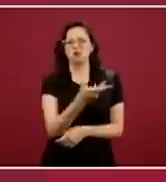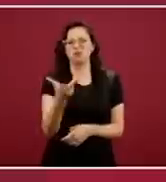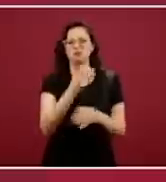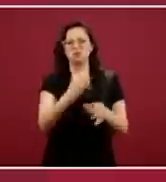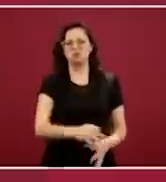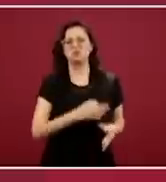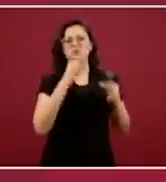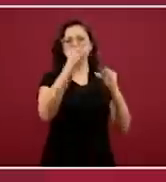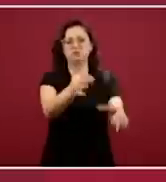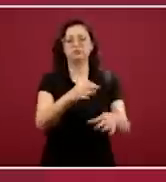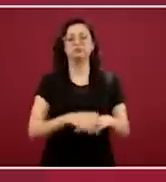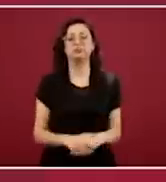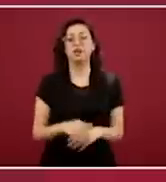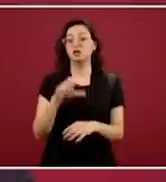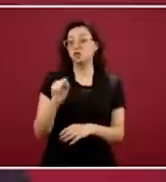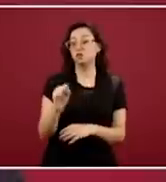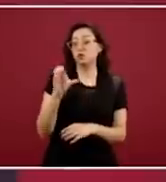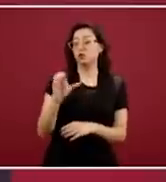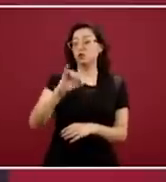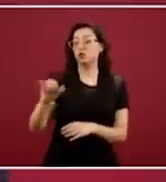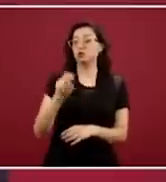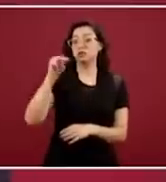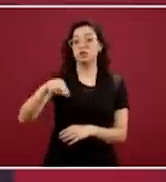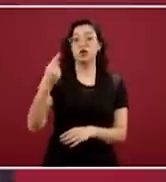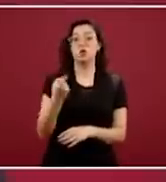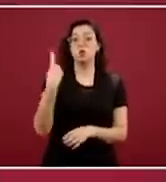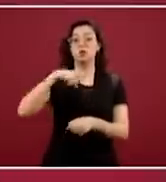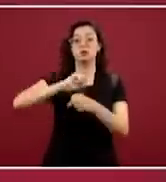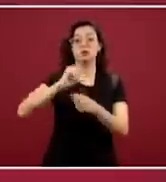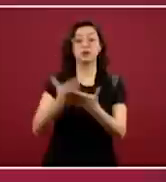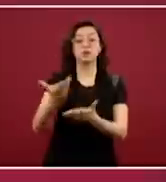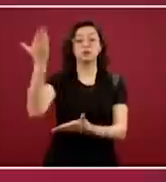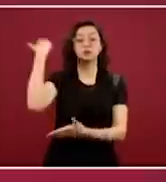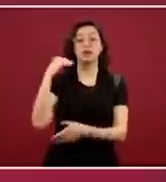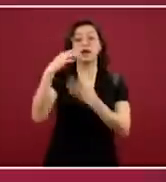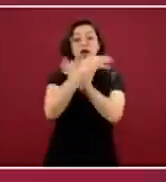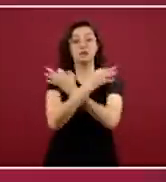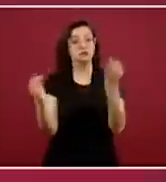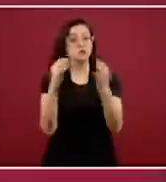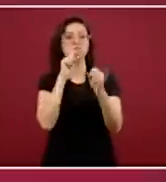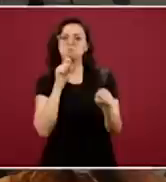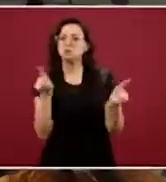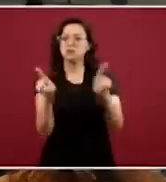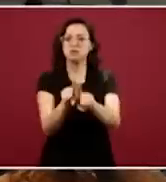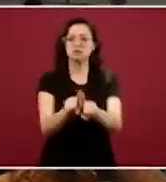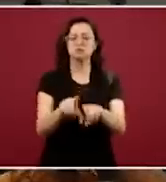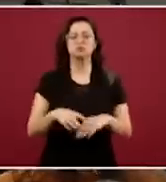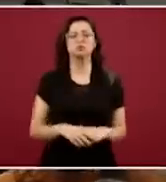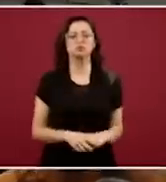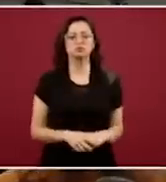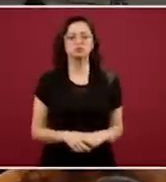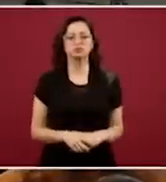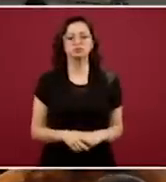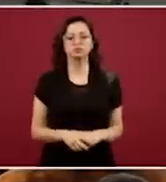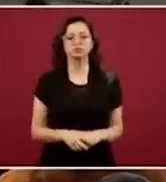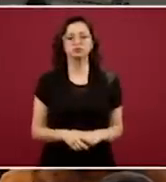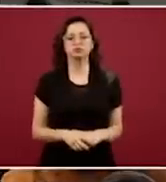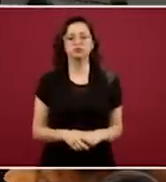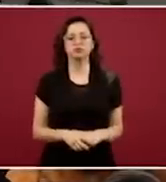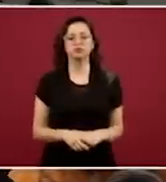cierto, la Suprema Corte de Justicia de la Nación, la semana pasada, anunció una medida semejante. Tuvimos la